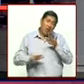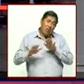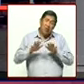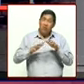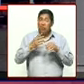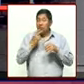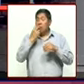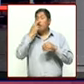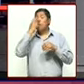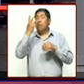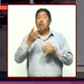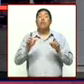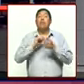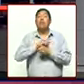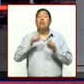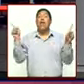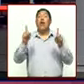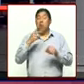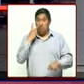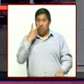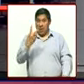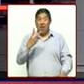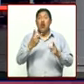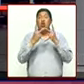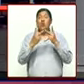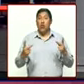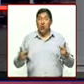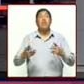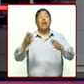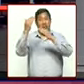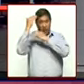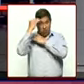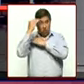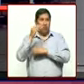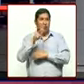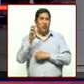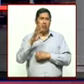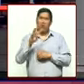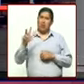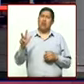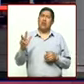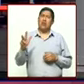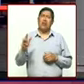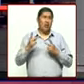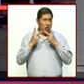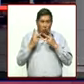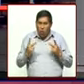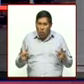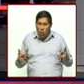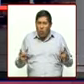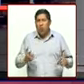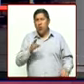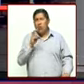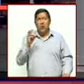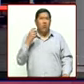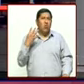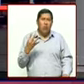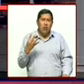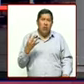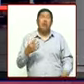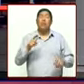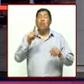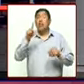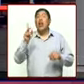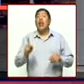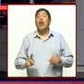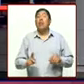algo por lo menos. En cambio, vea usted Potosí, Santa Cruz 343, Potosí está con 204, en La